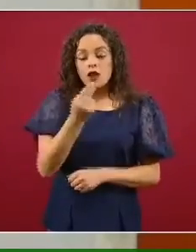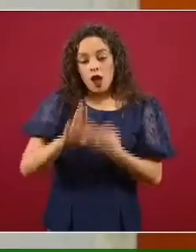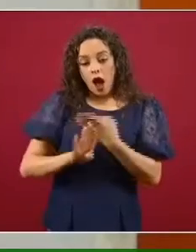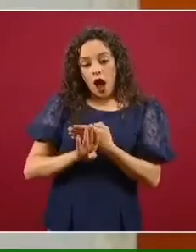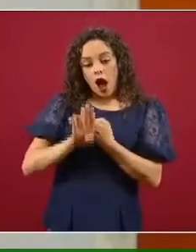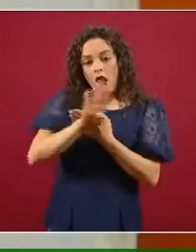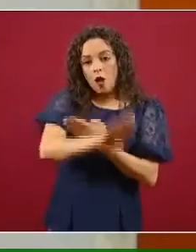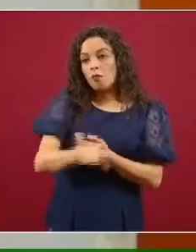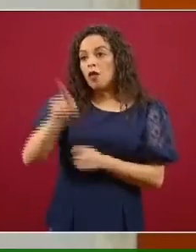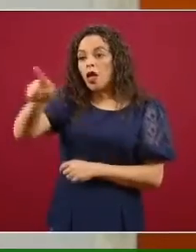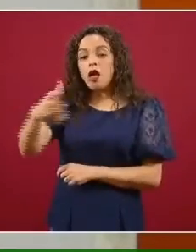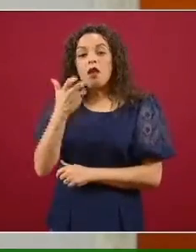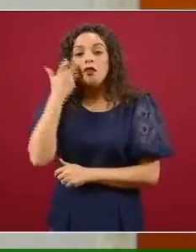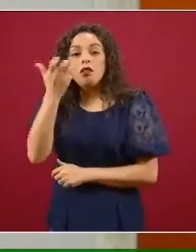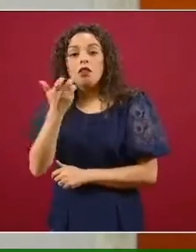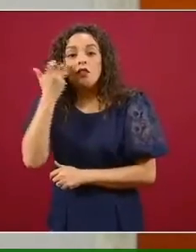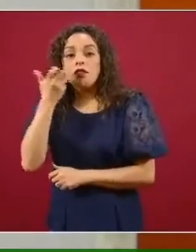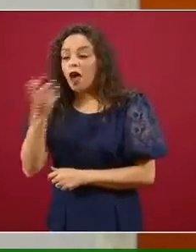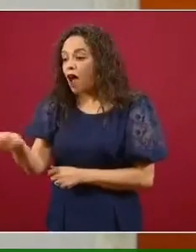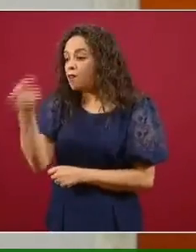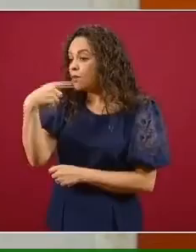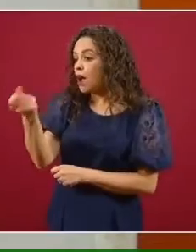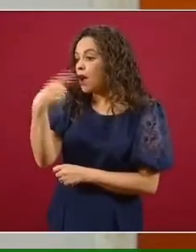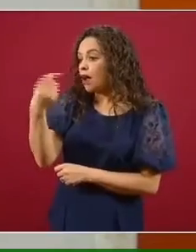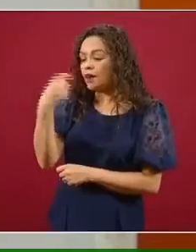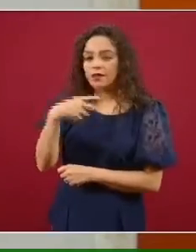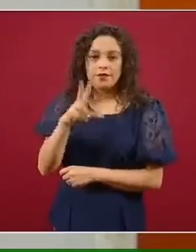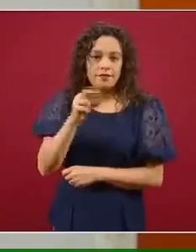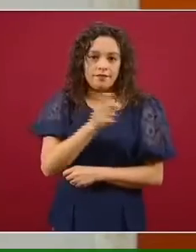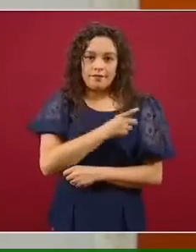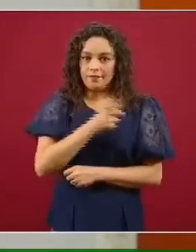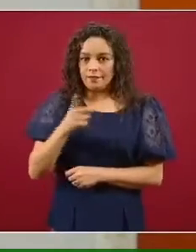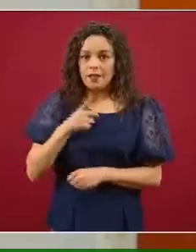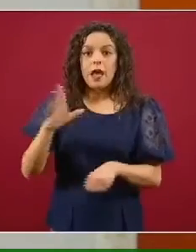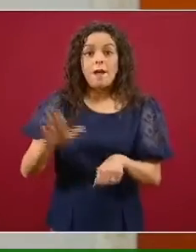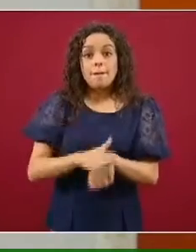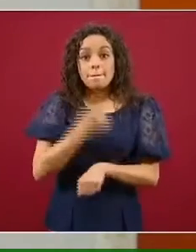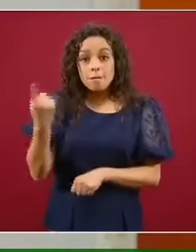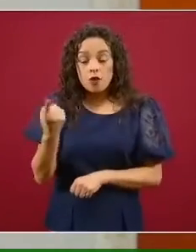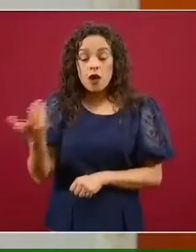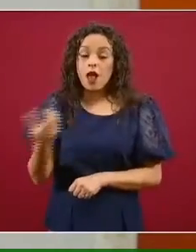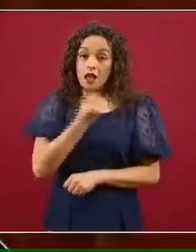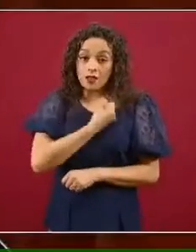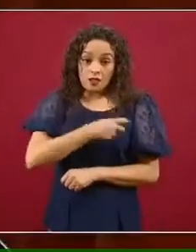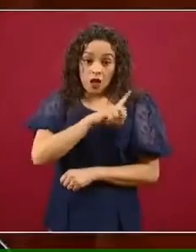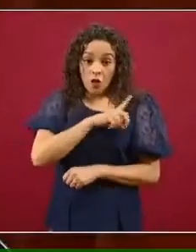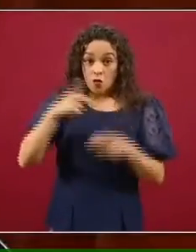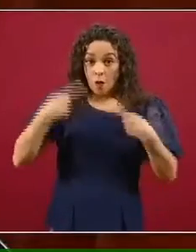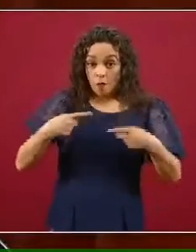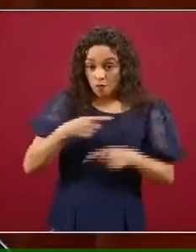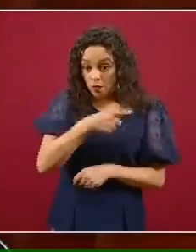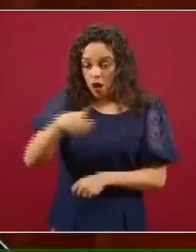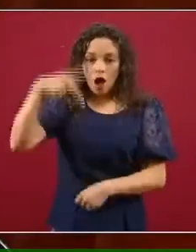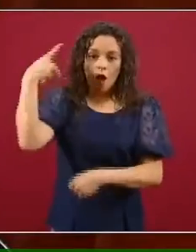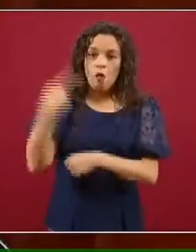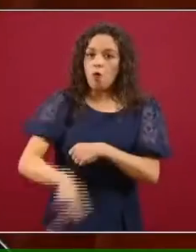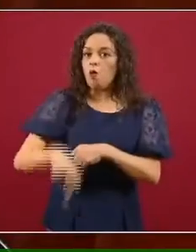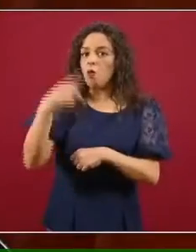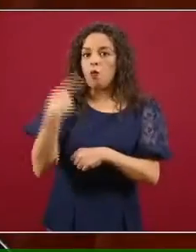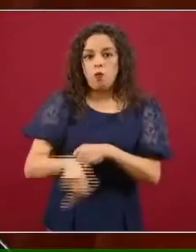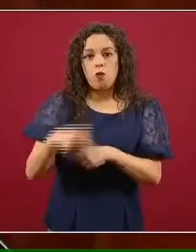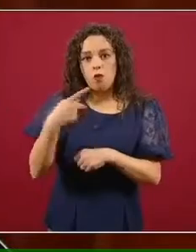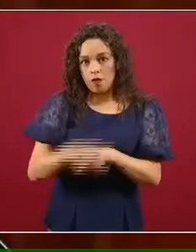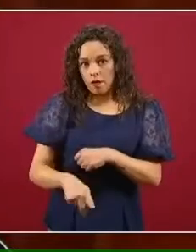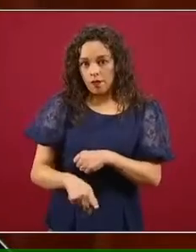automedicación. ¿Por qué es importante? La automedicación es un riesgo para la salud de la persona, en primera instancia,